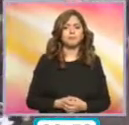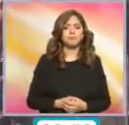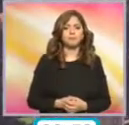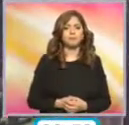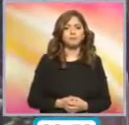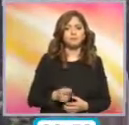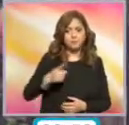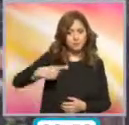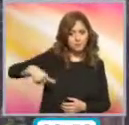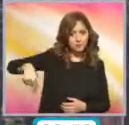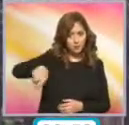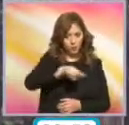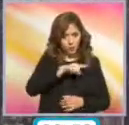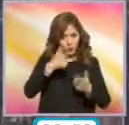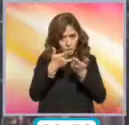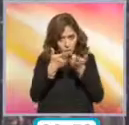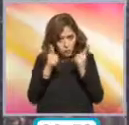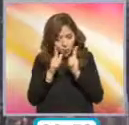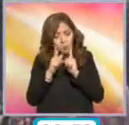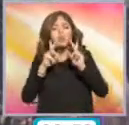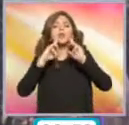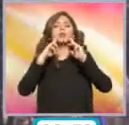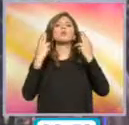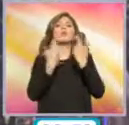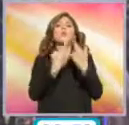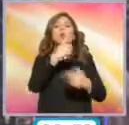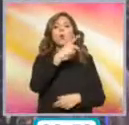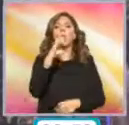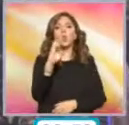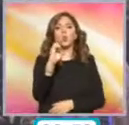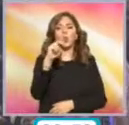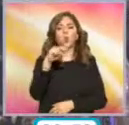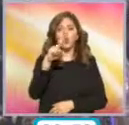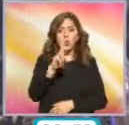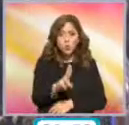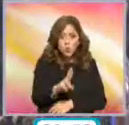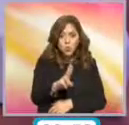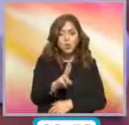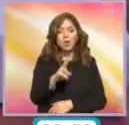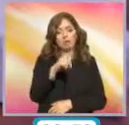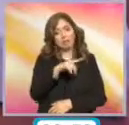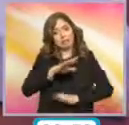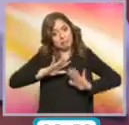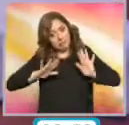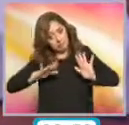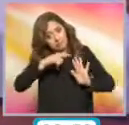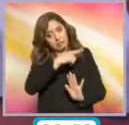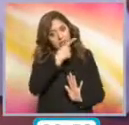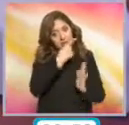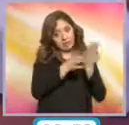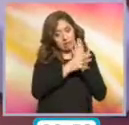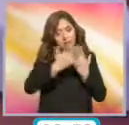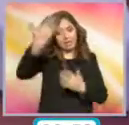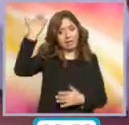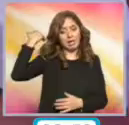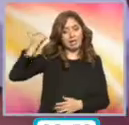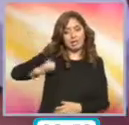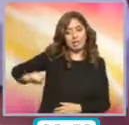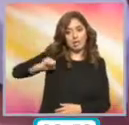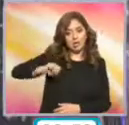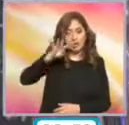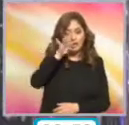cuenta, es decir, en un conjunto de reuniones en Naciones Unidas, era que si no existía, bueno, esto es algo que sabemos del siglo XIX, ahora vamos a